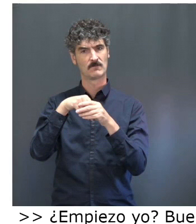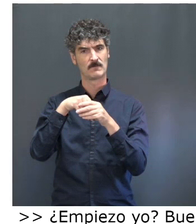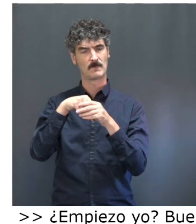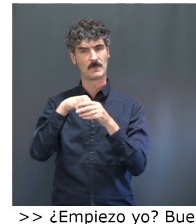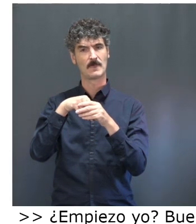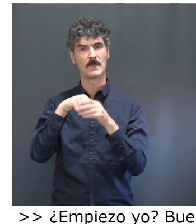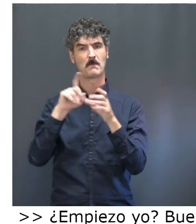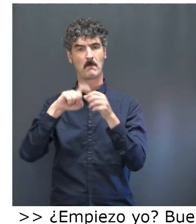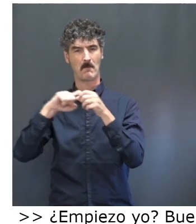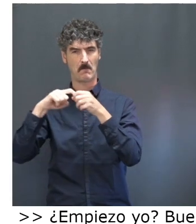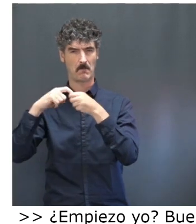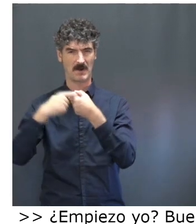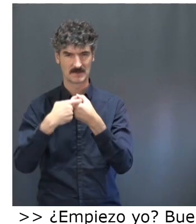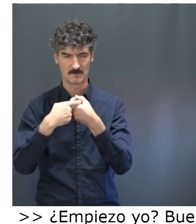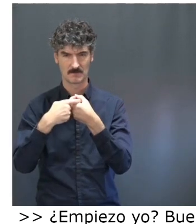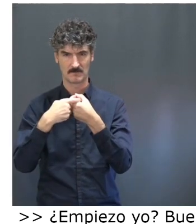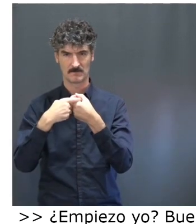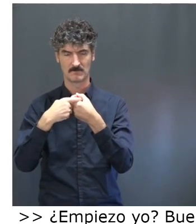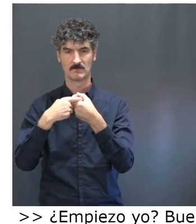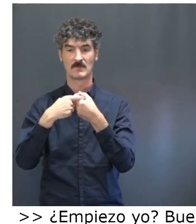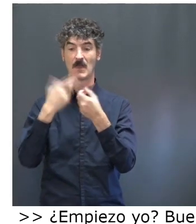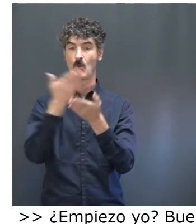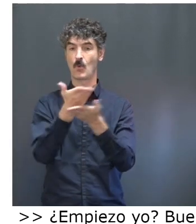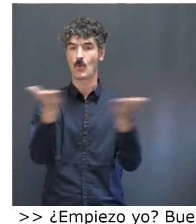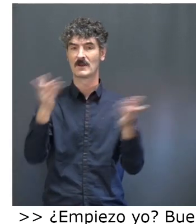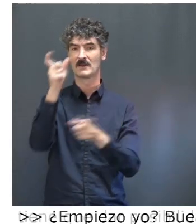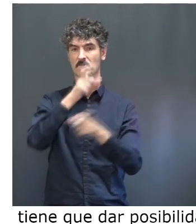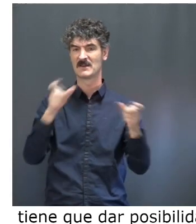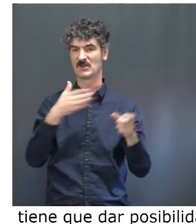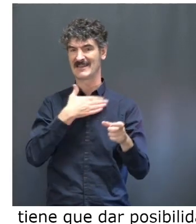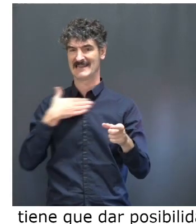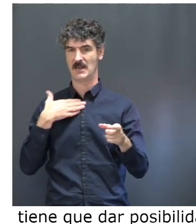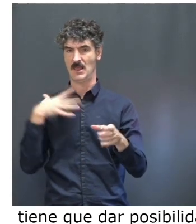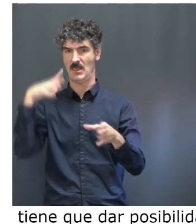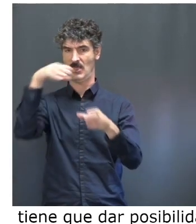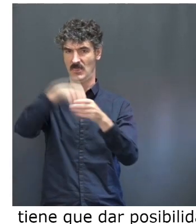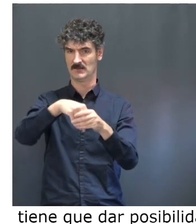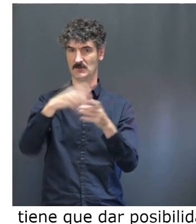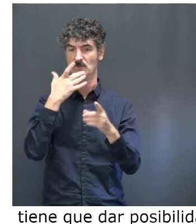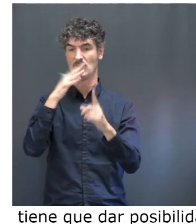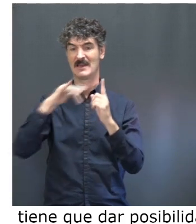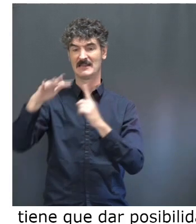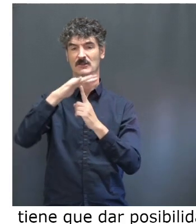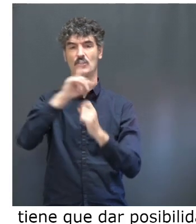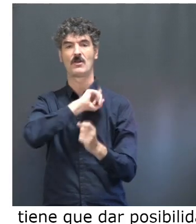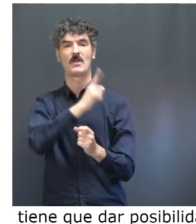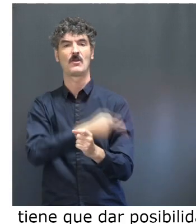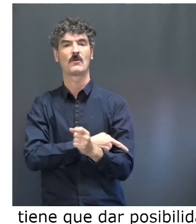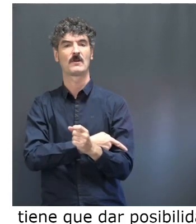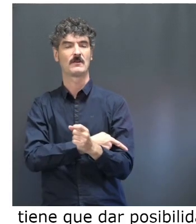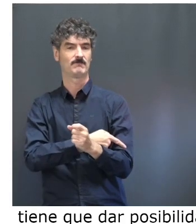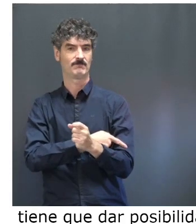presencia, participación y logro a cualquier persona que quiera acceder a él. En el entorno de la educación física, de forma reglada,